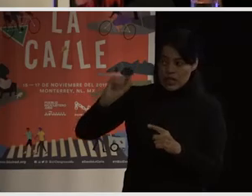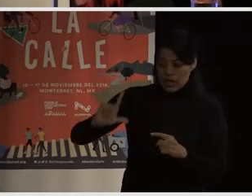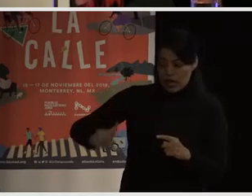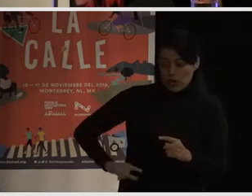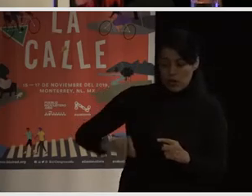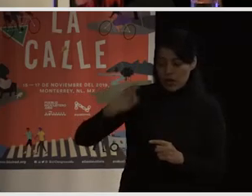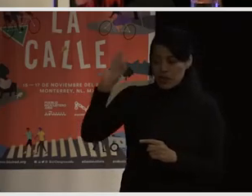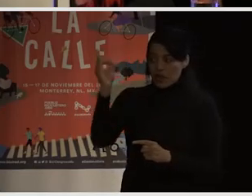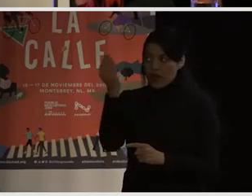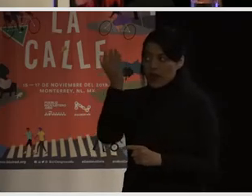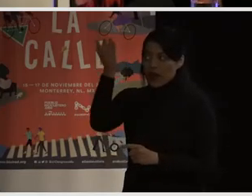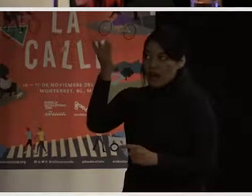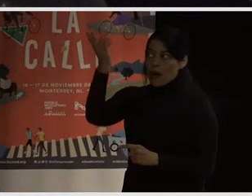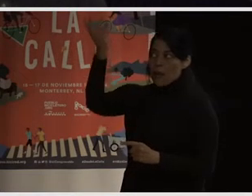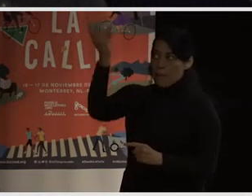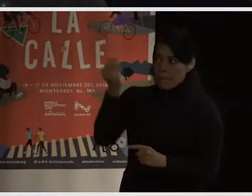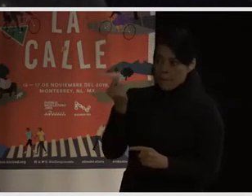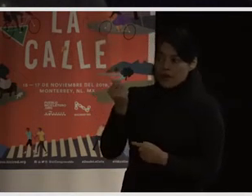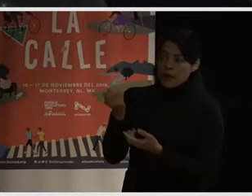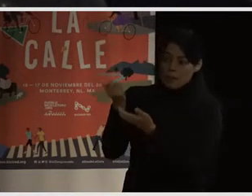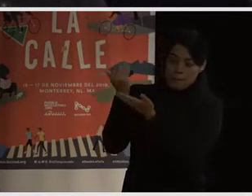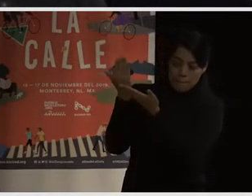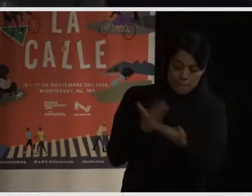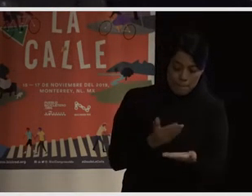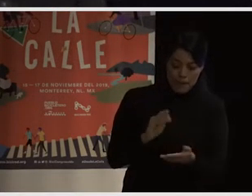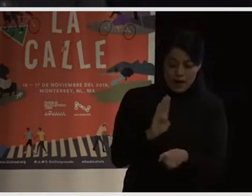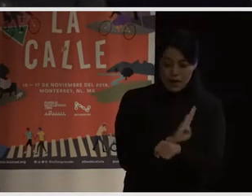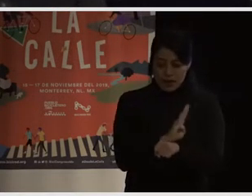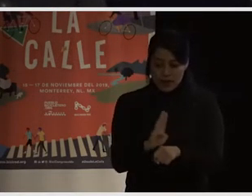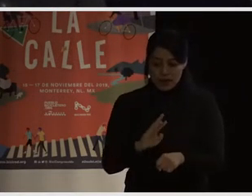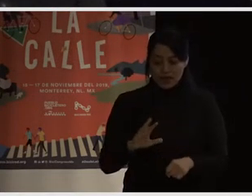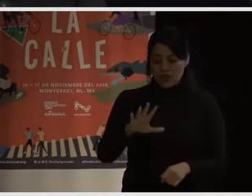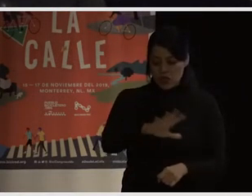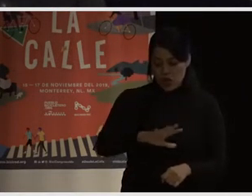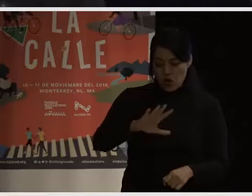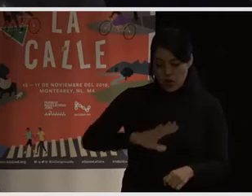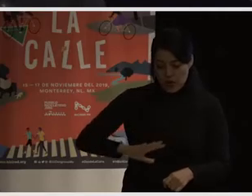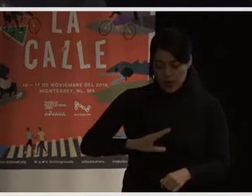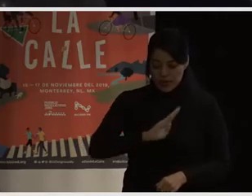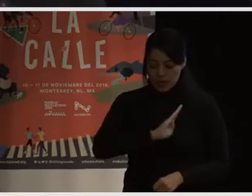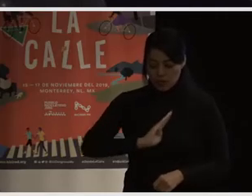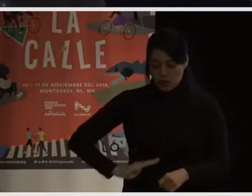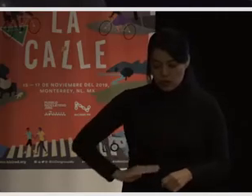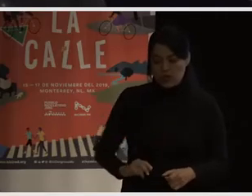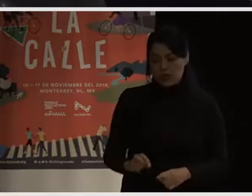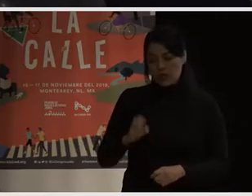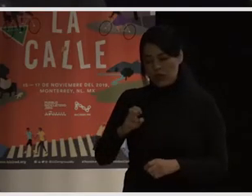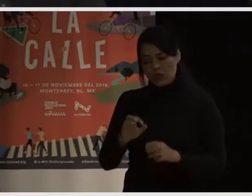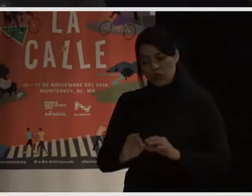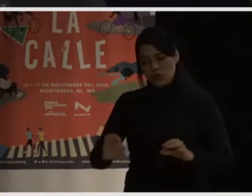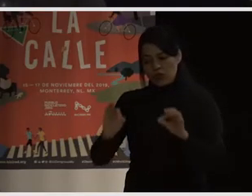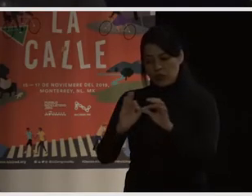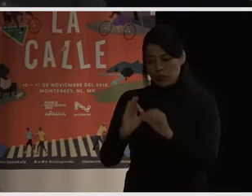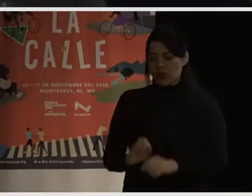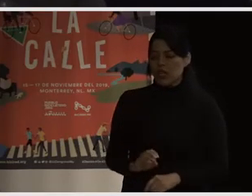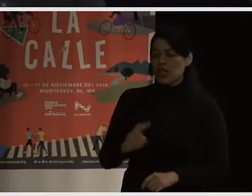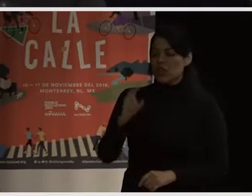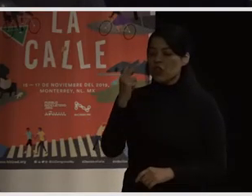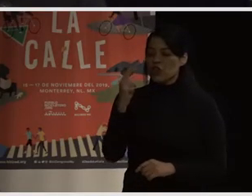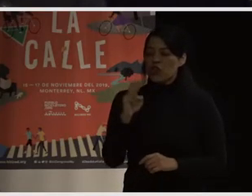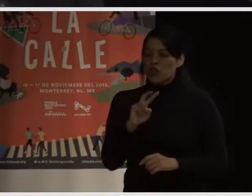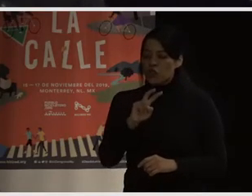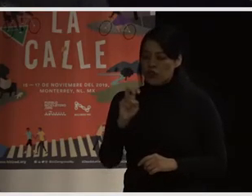municipios pelear un recurso entonces como un planteamiento muy general sobre ese fondo ganado fueron 750